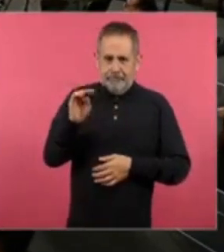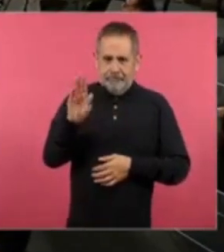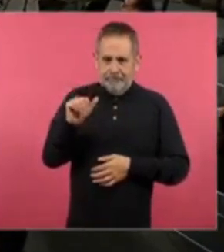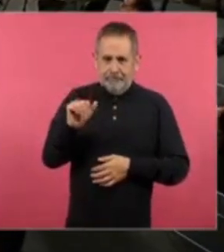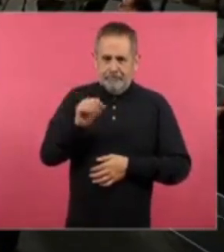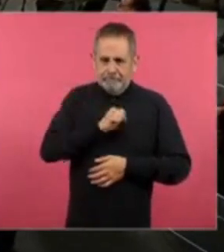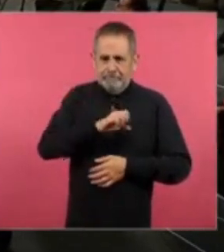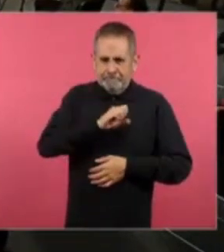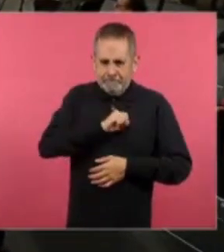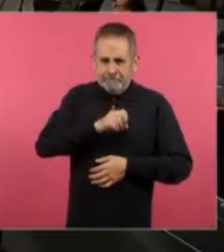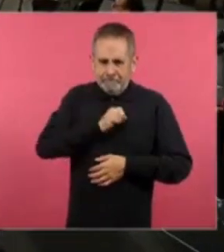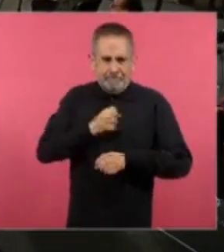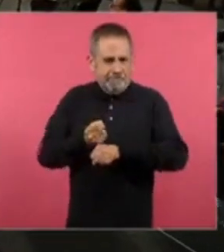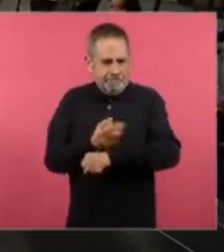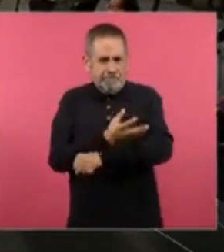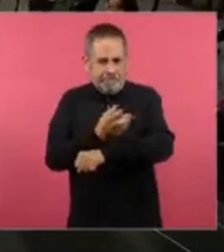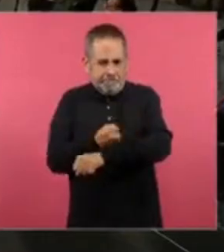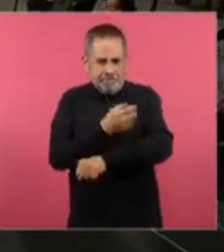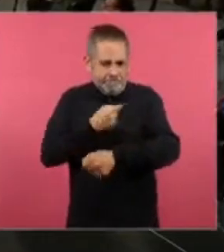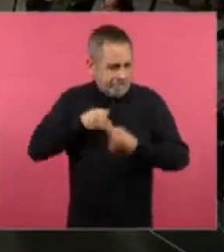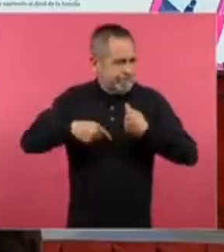¿no? Entonces,